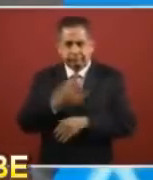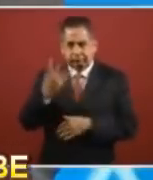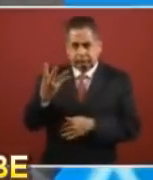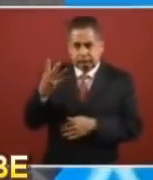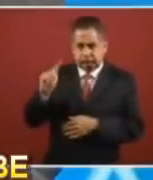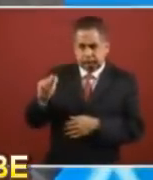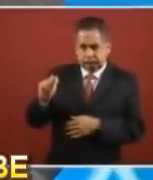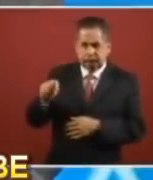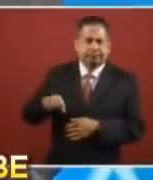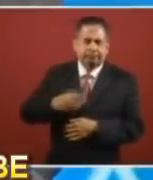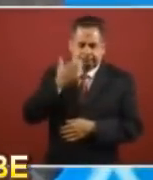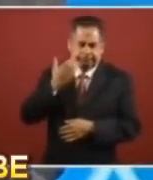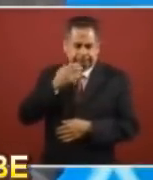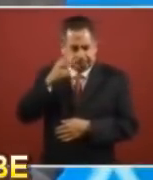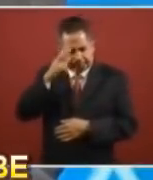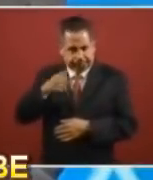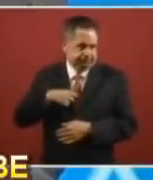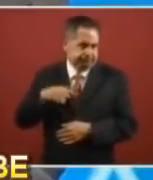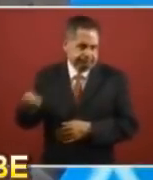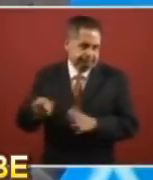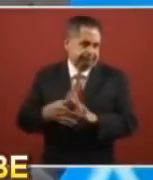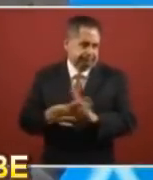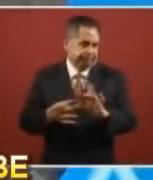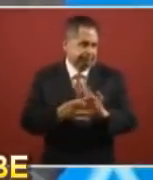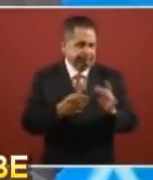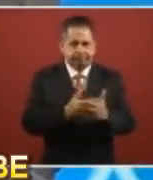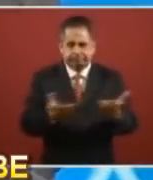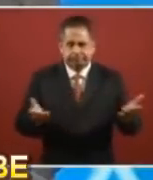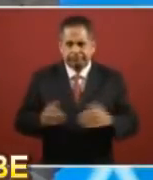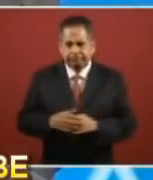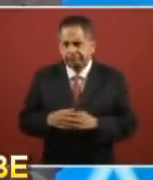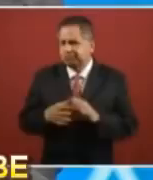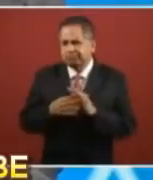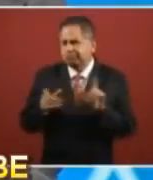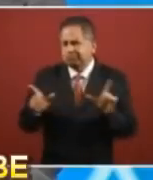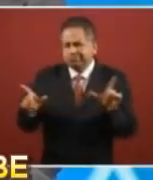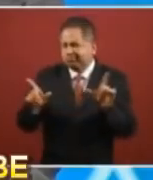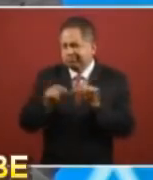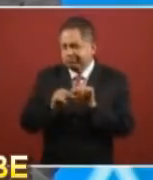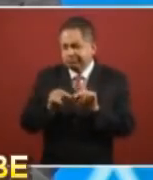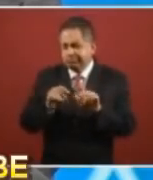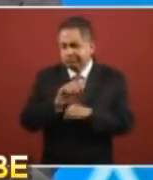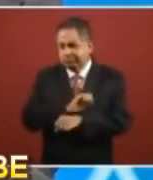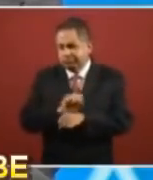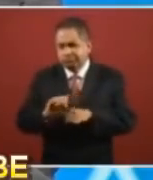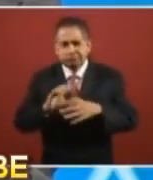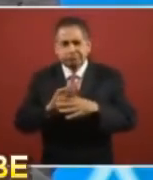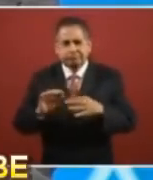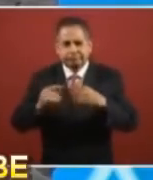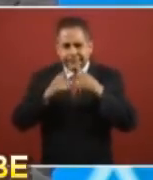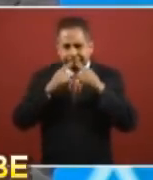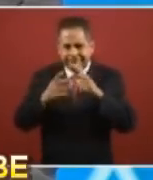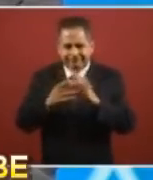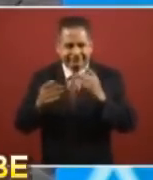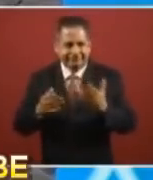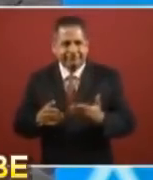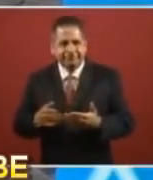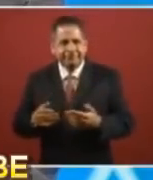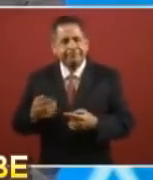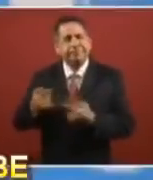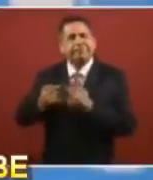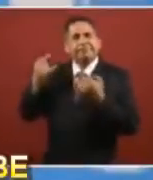vida pública de nuestro país. De manera así muy breve, para tener los